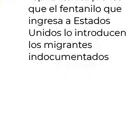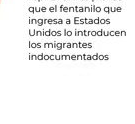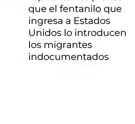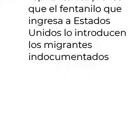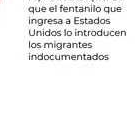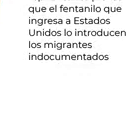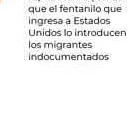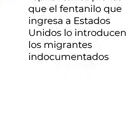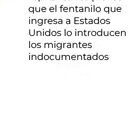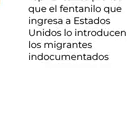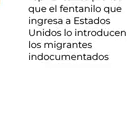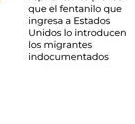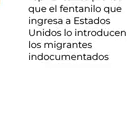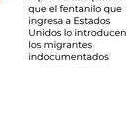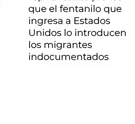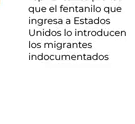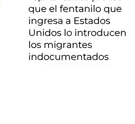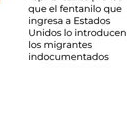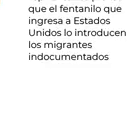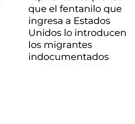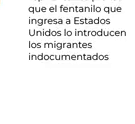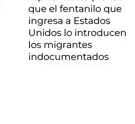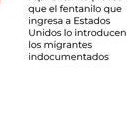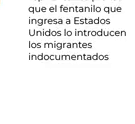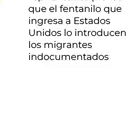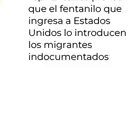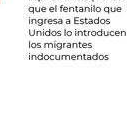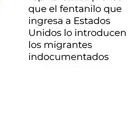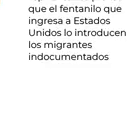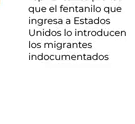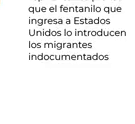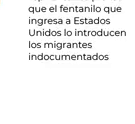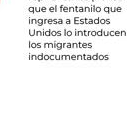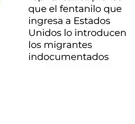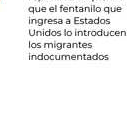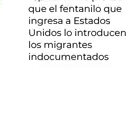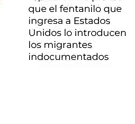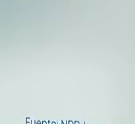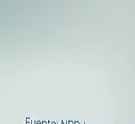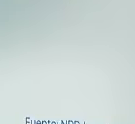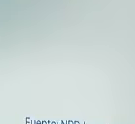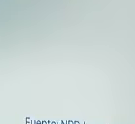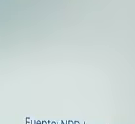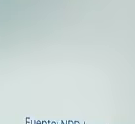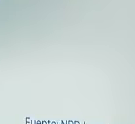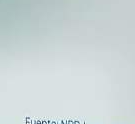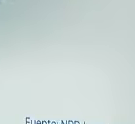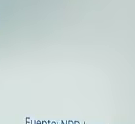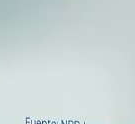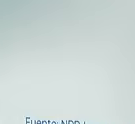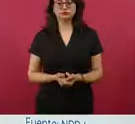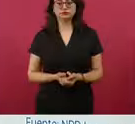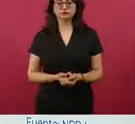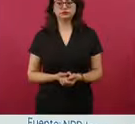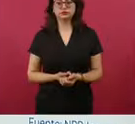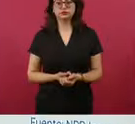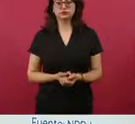piensa que el fentanilo que ingresa a Estados Unidos lo introducen los migrantes indocumentados!